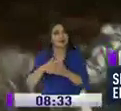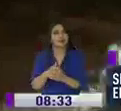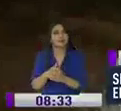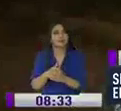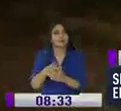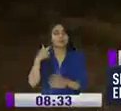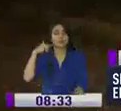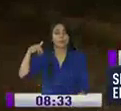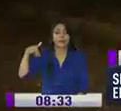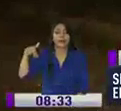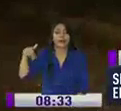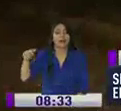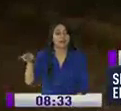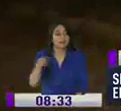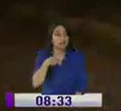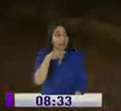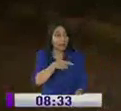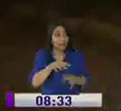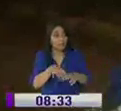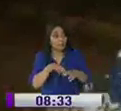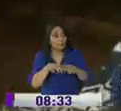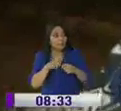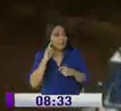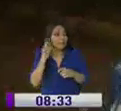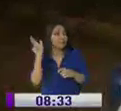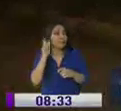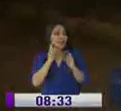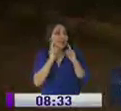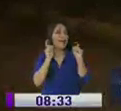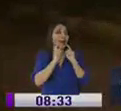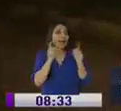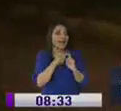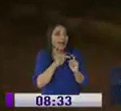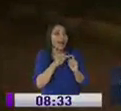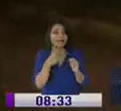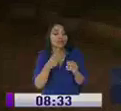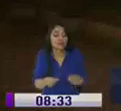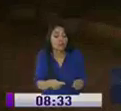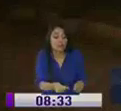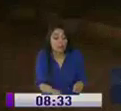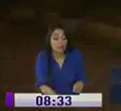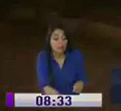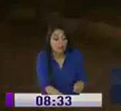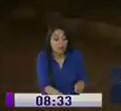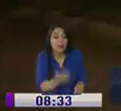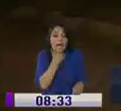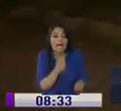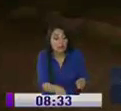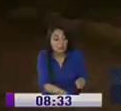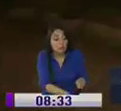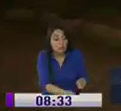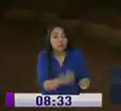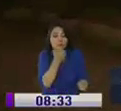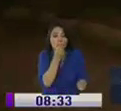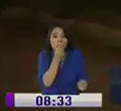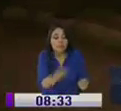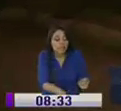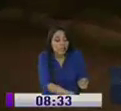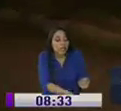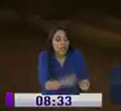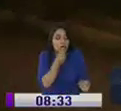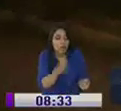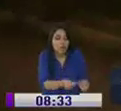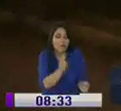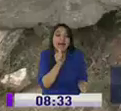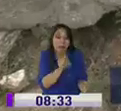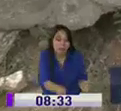si ya me indicaron dónde estaba, le acomodé donde estaba el animalito, o sea, en ese hueco, y le hemos dado de comer aquí